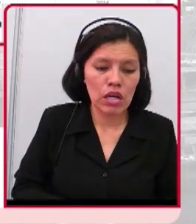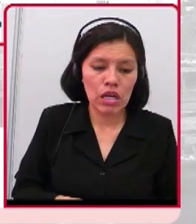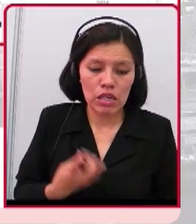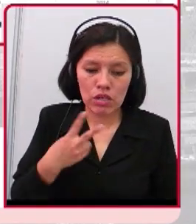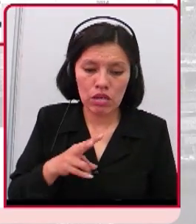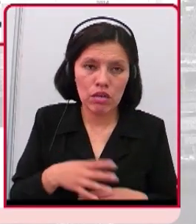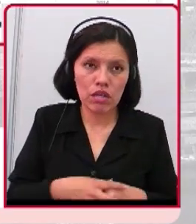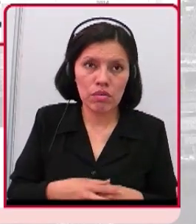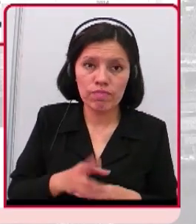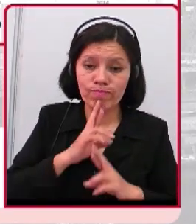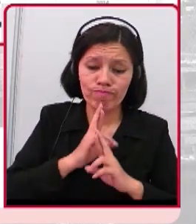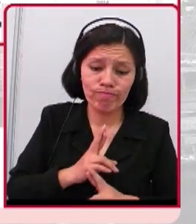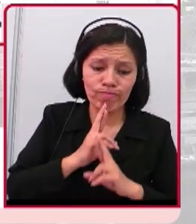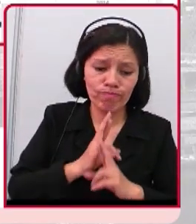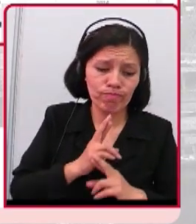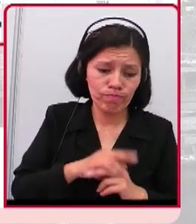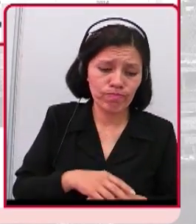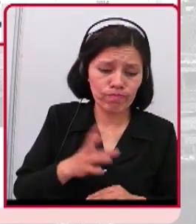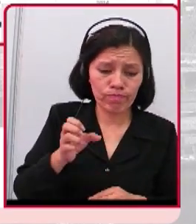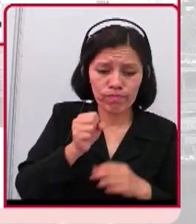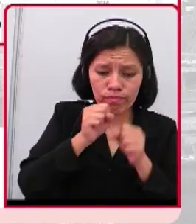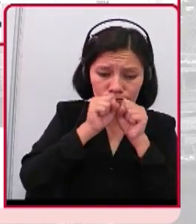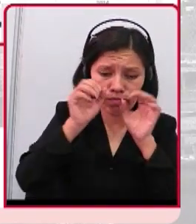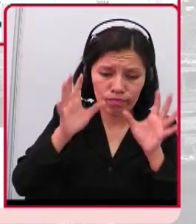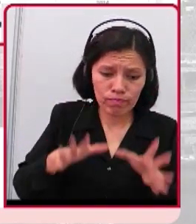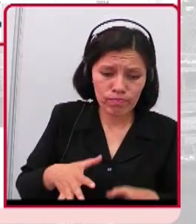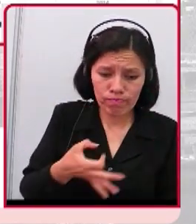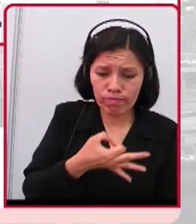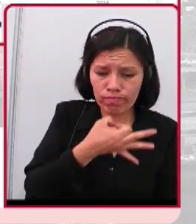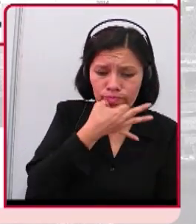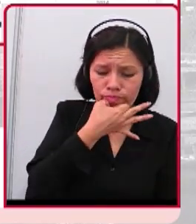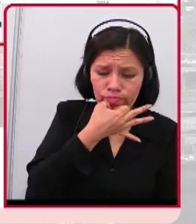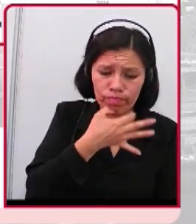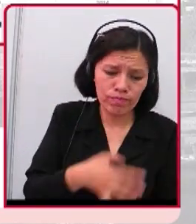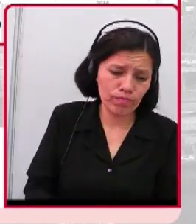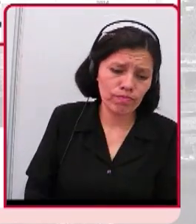En lo que vienen a ser los resultados, primero que nada, del sistema experto en sí,